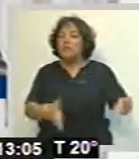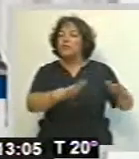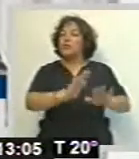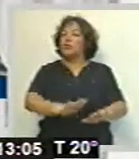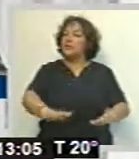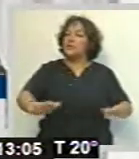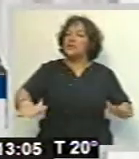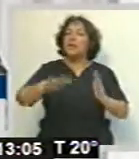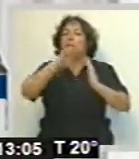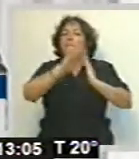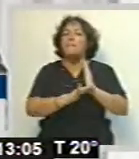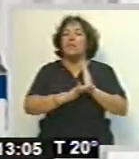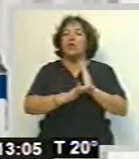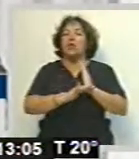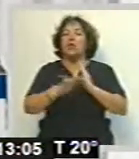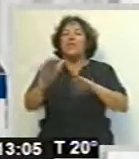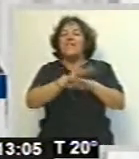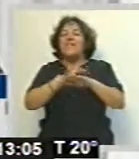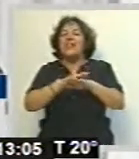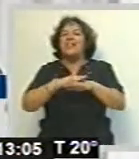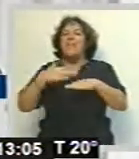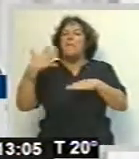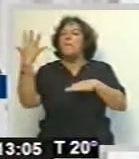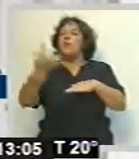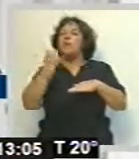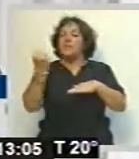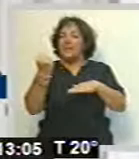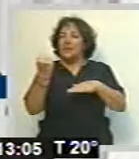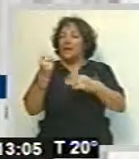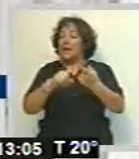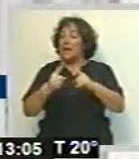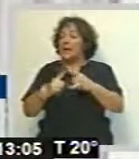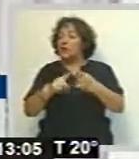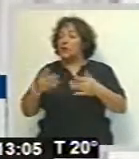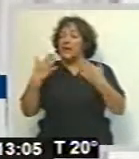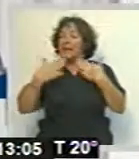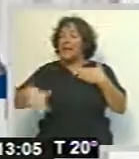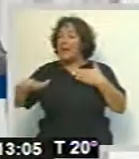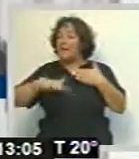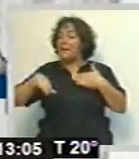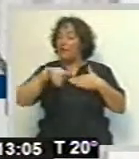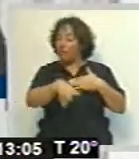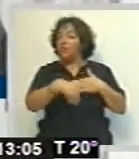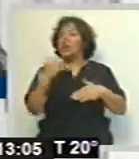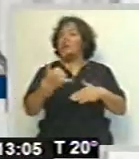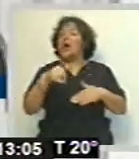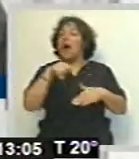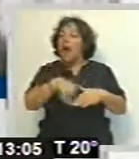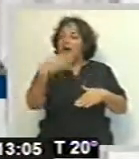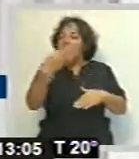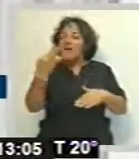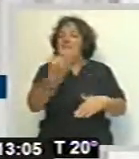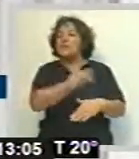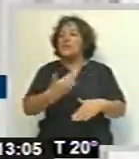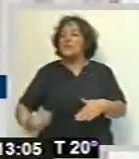tienen menor nivel de posibilidades relativas en el medio ambiente en el cual se mueven. Ahí tiene que haber un Estado